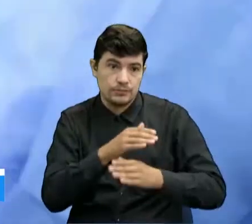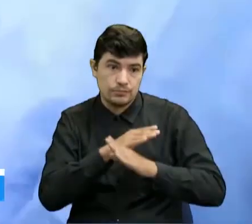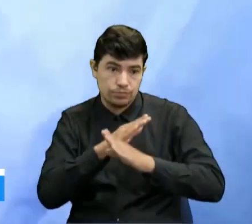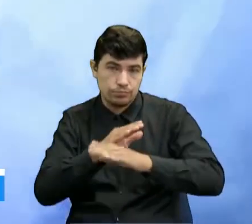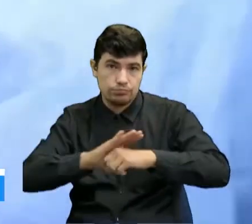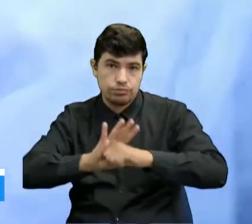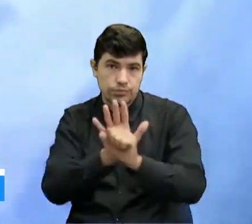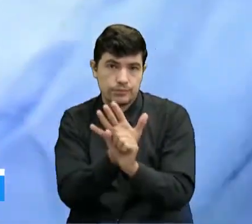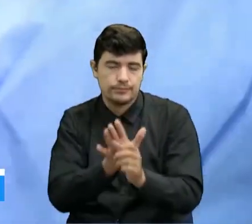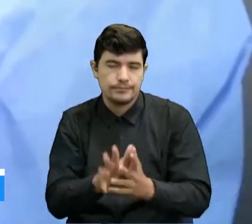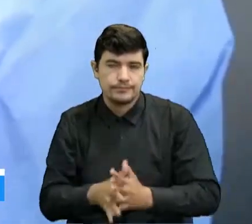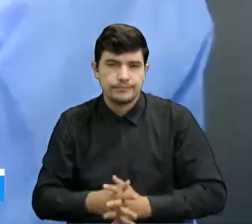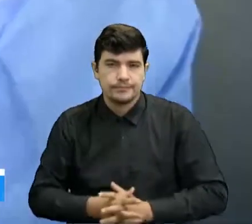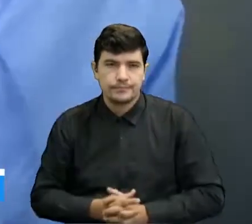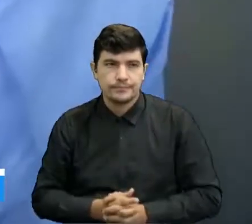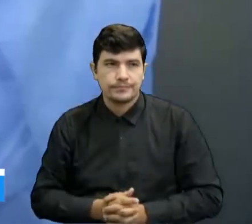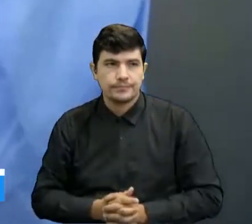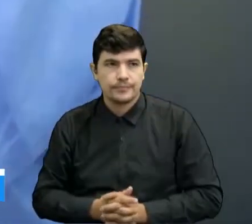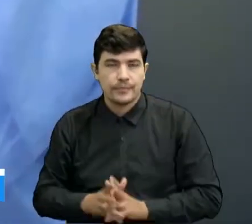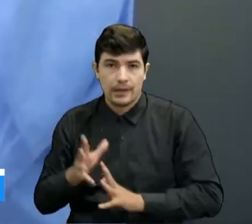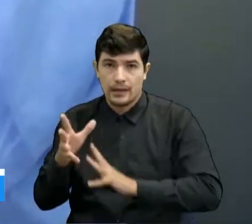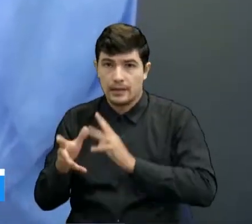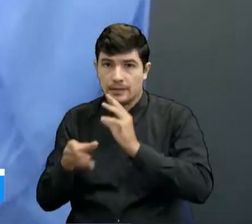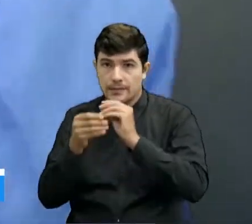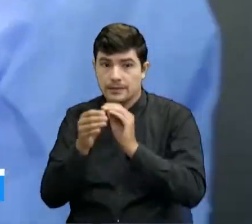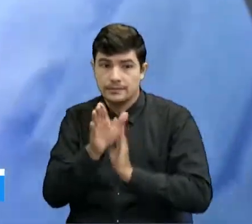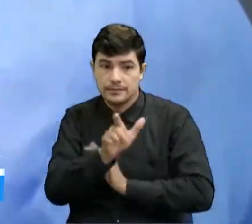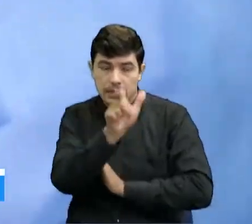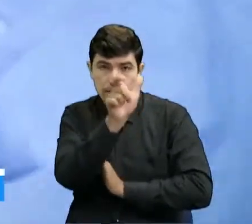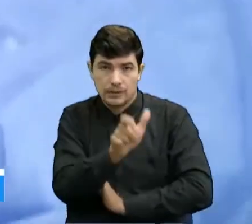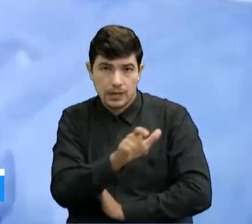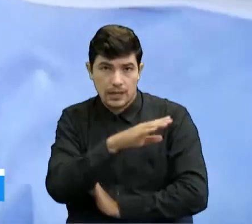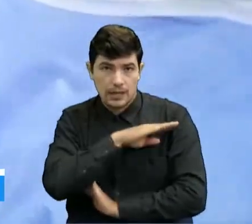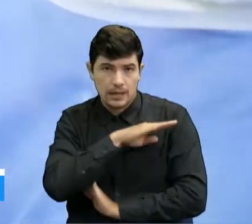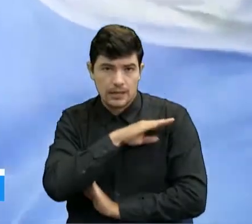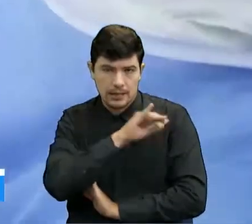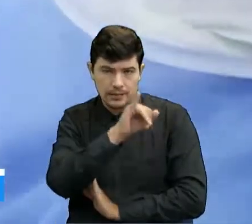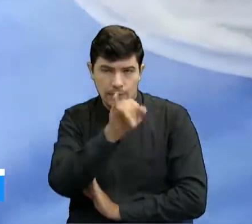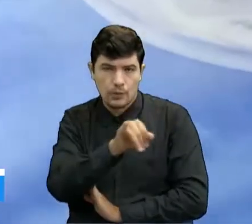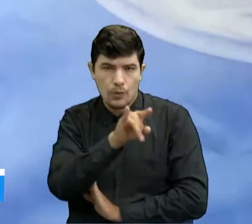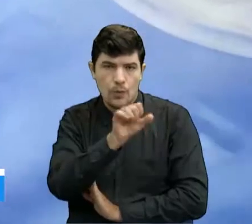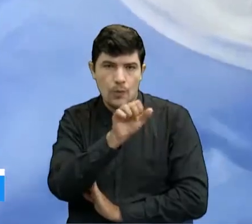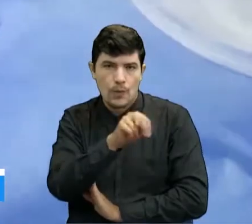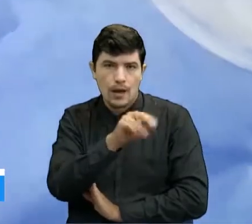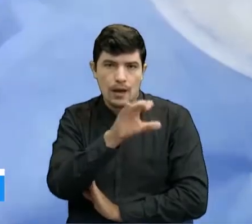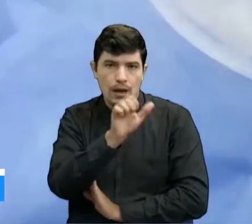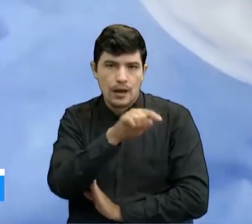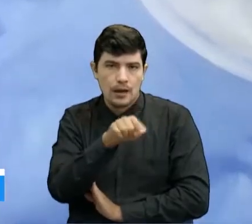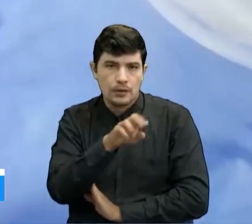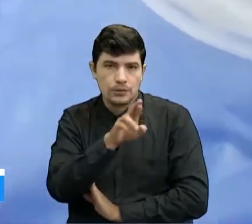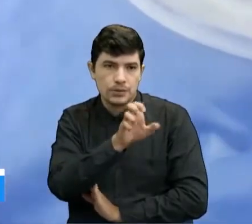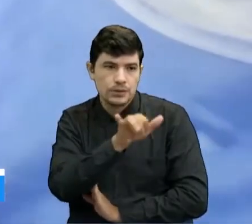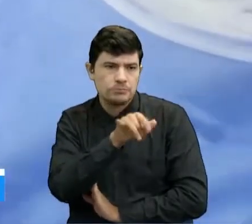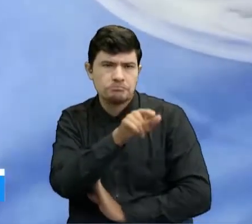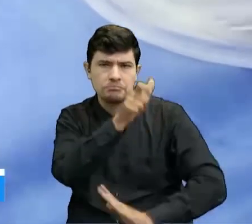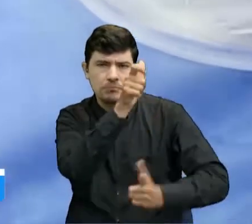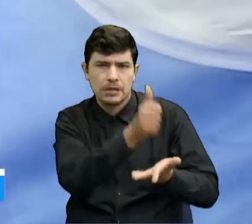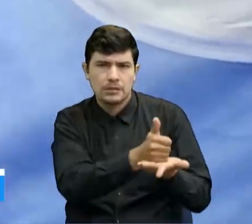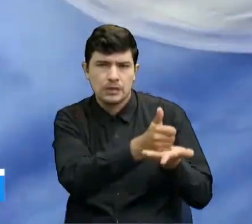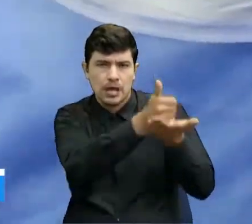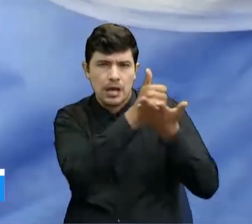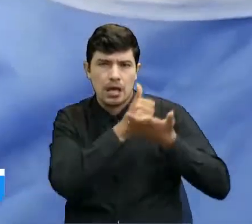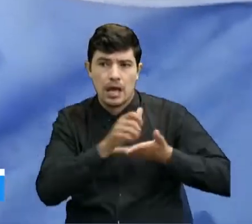alcaldía, el doctor en cabeza del ingeniero Juan Carlos Rey, nos ha ayudado bastante, lo mismo el